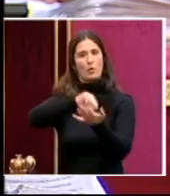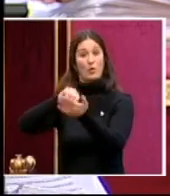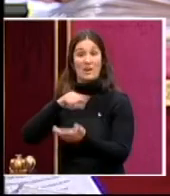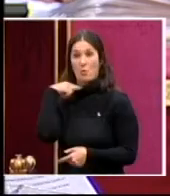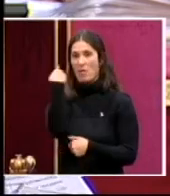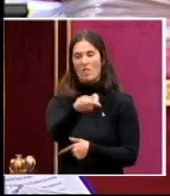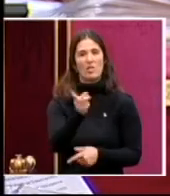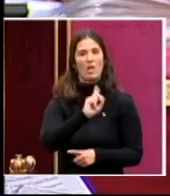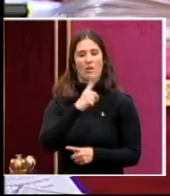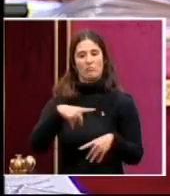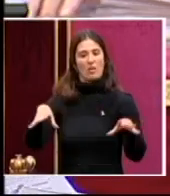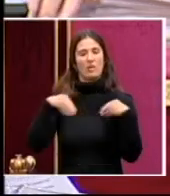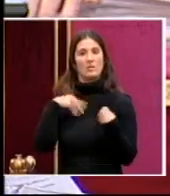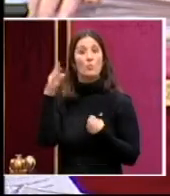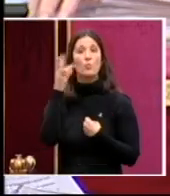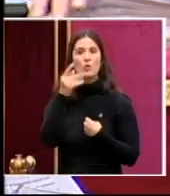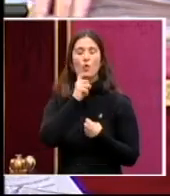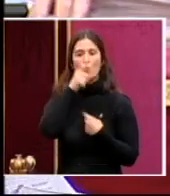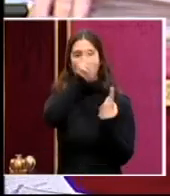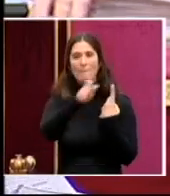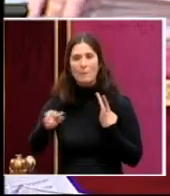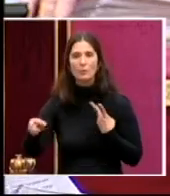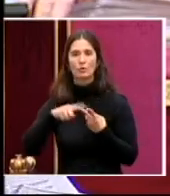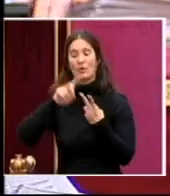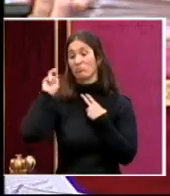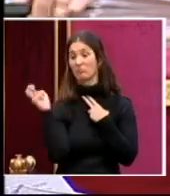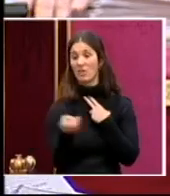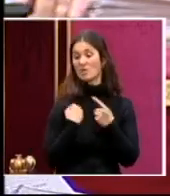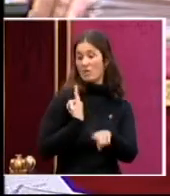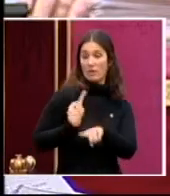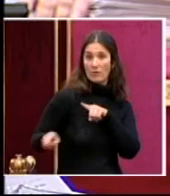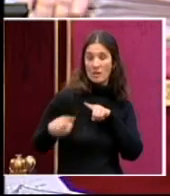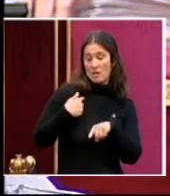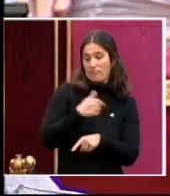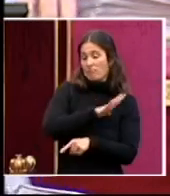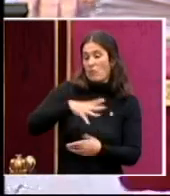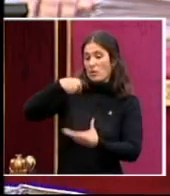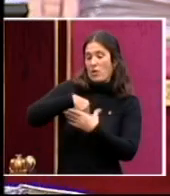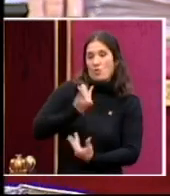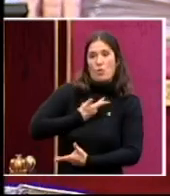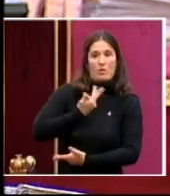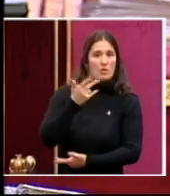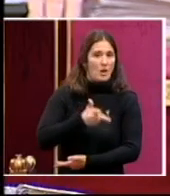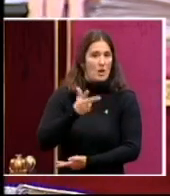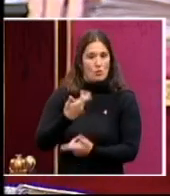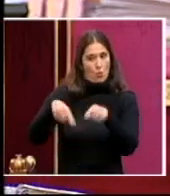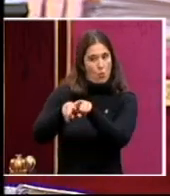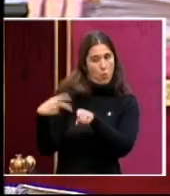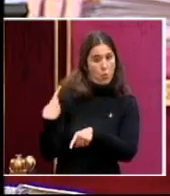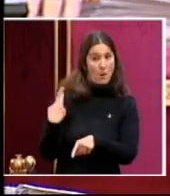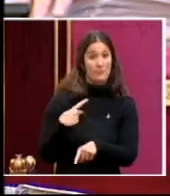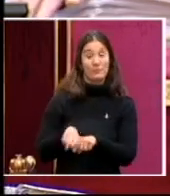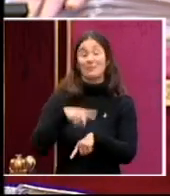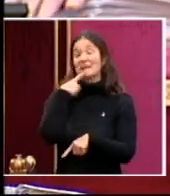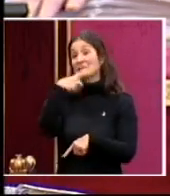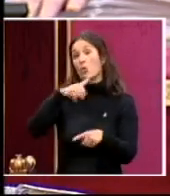se niegan a aceptar de las mujeres como personas diversas, diferentes y provistas de todo derecho humano. Según